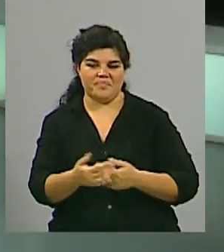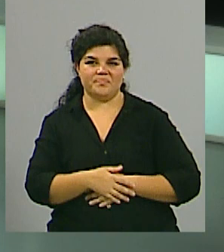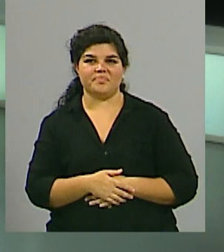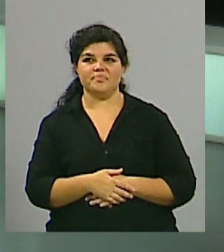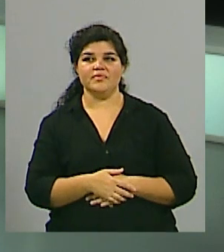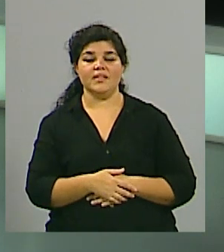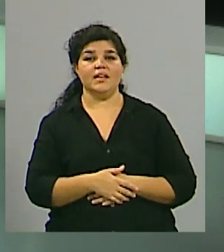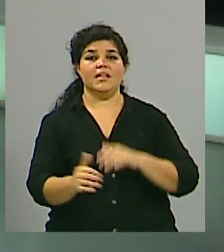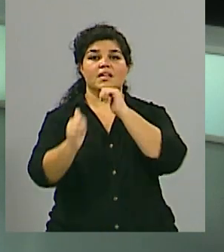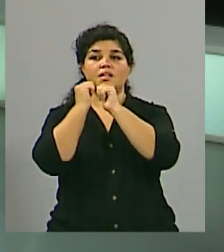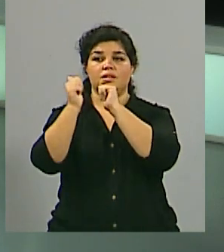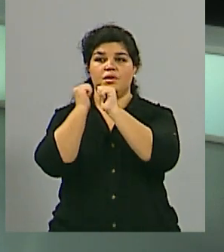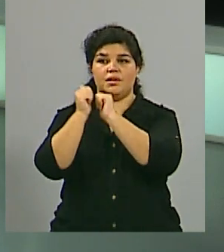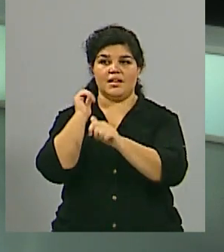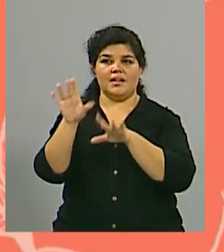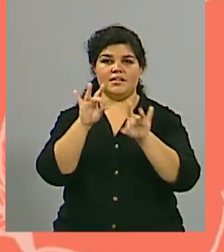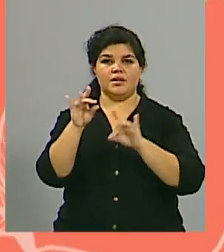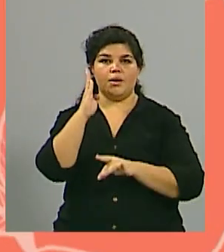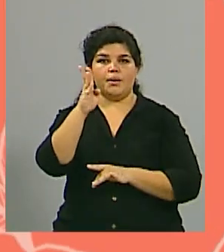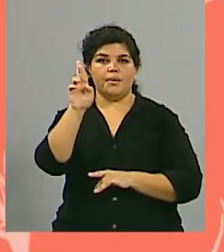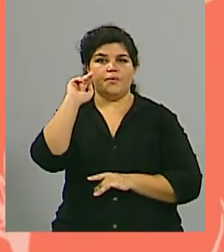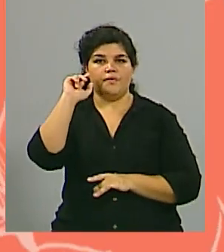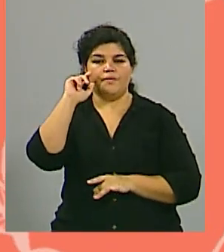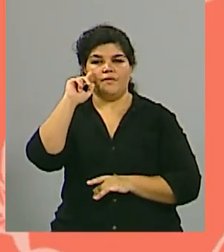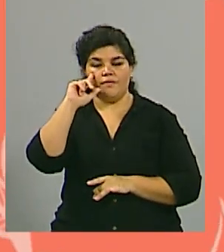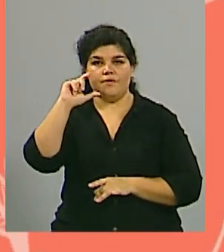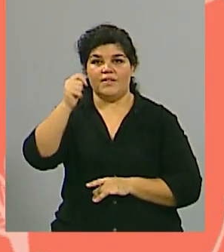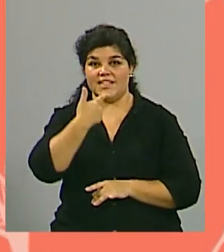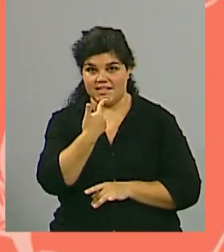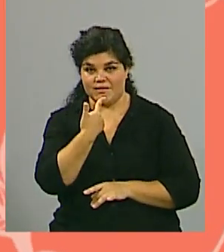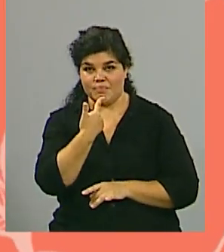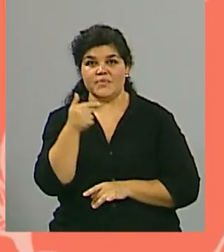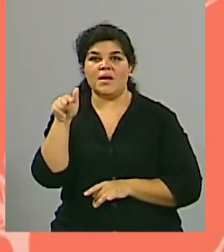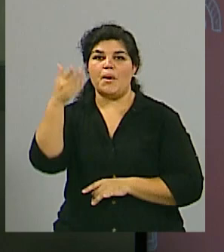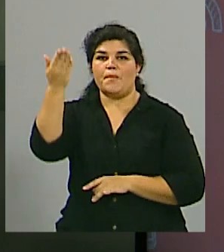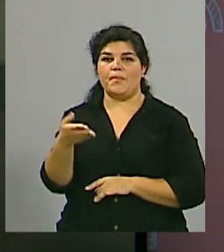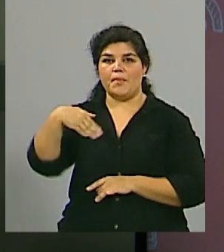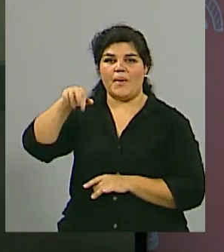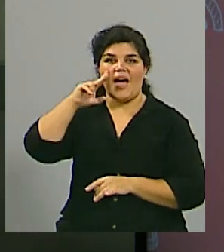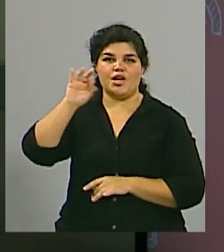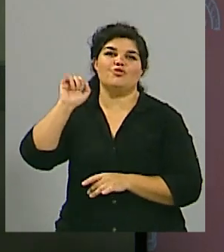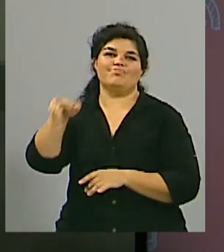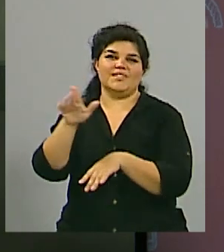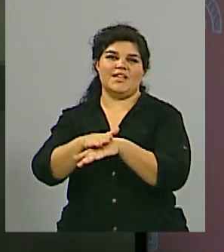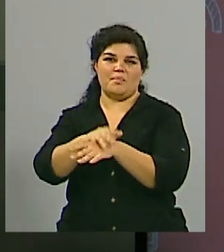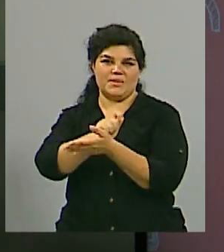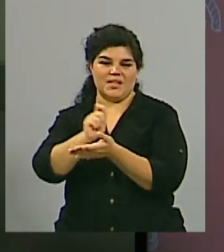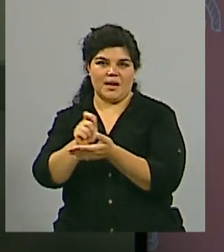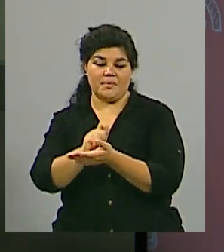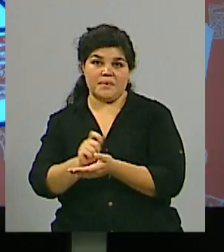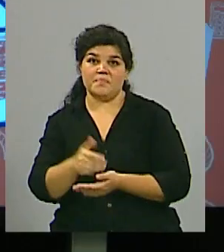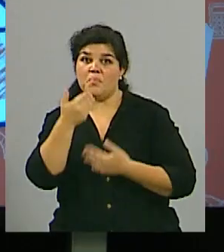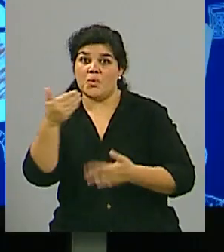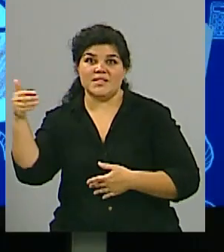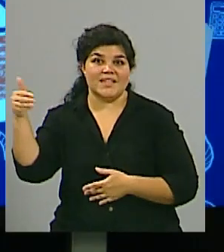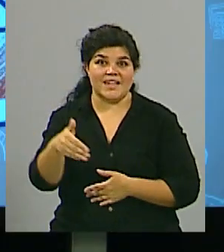nombre. Historia y lecciones del BRICS de Mario Guerrero. Nosotros te agradecemos que hayas venido hasta acá para compartir esto que sin duda para vos es